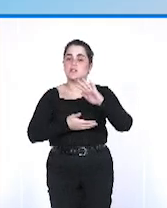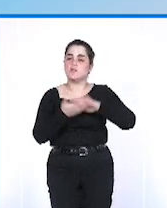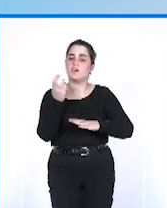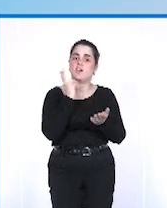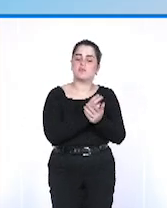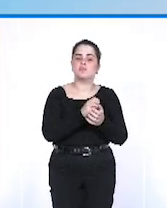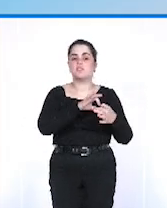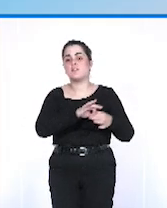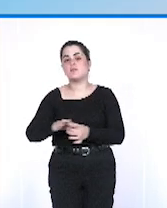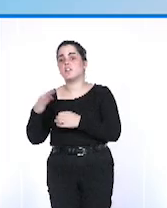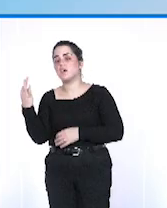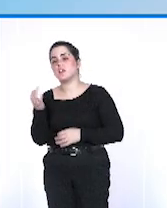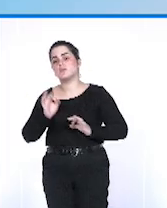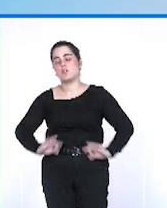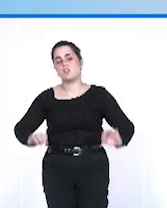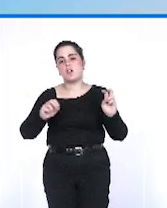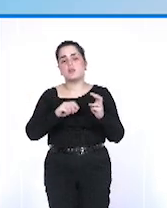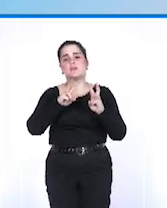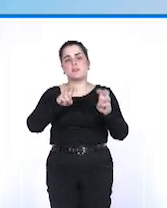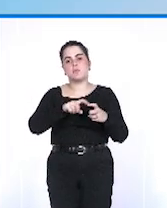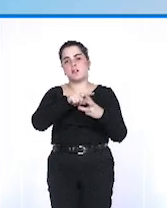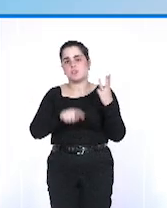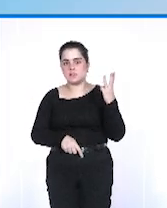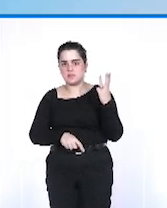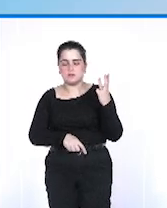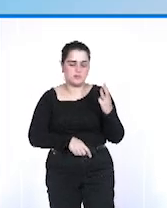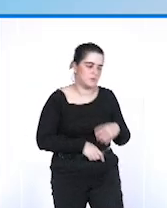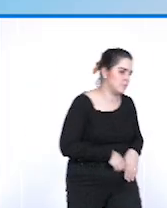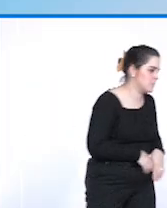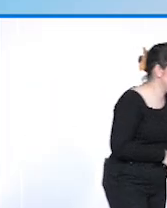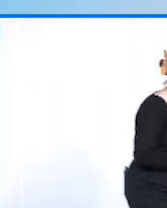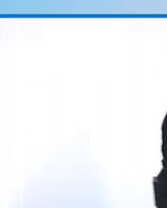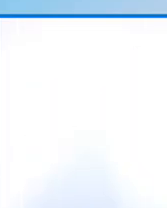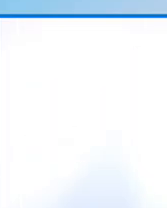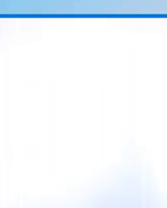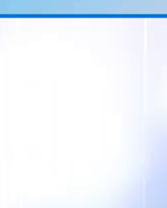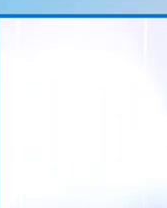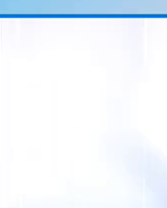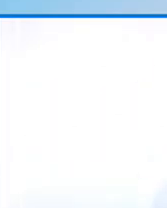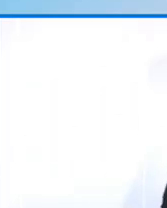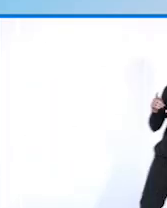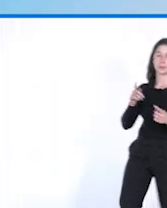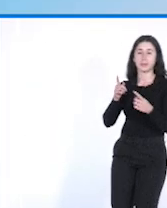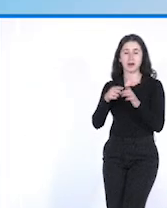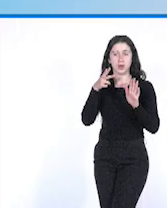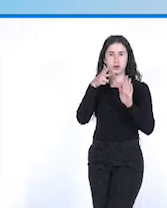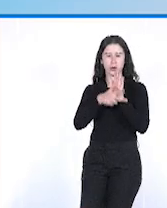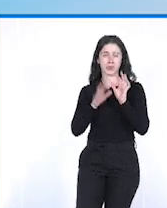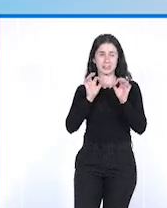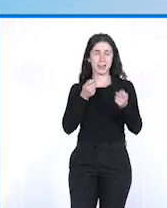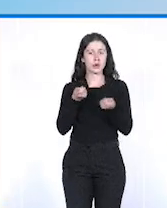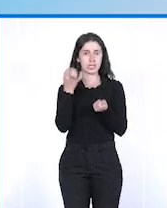tienen que ver Especialmente con tres cuestiones primero la normativa que regula los servicios de atención a las